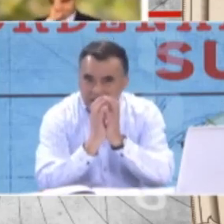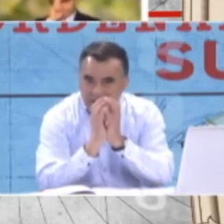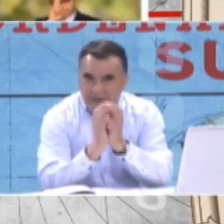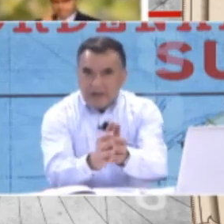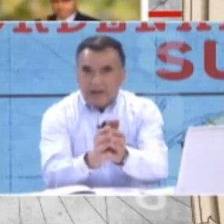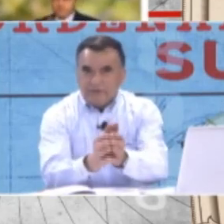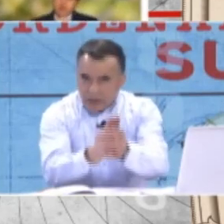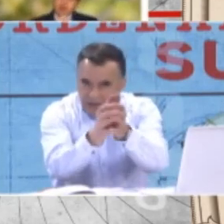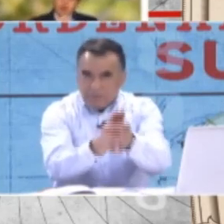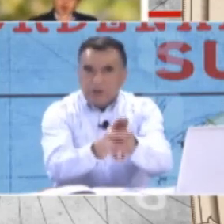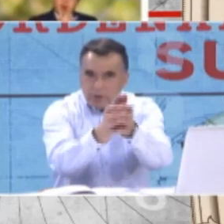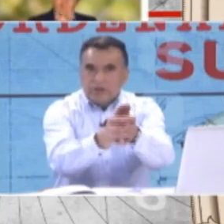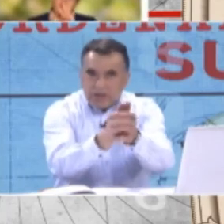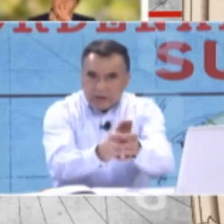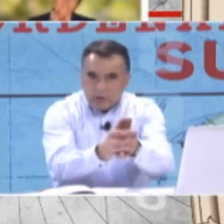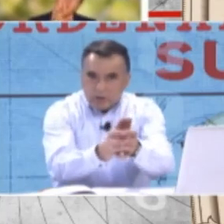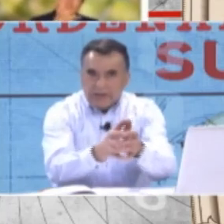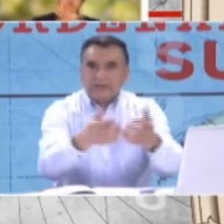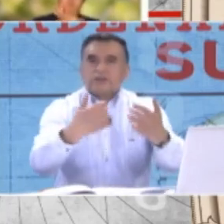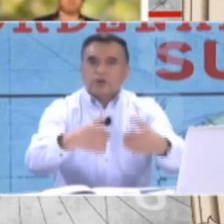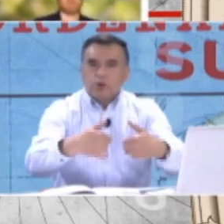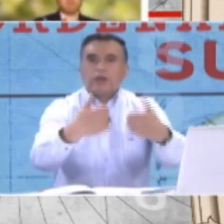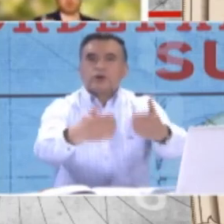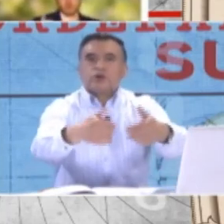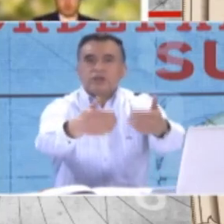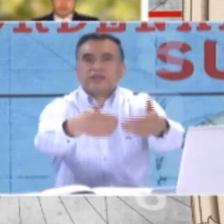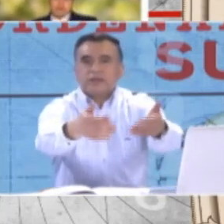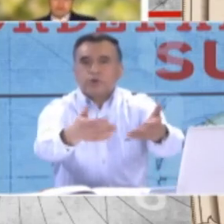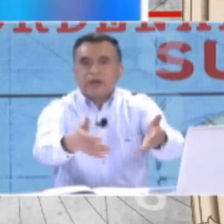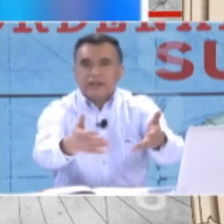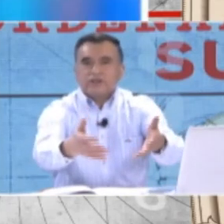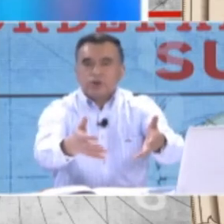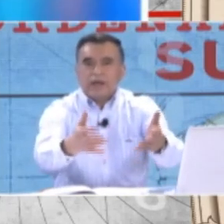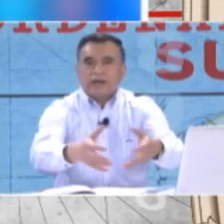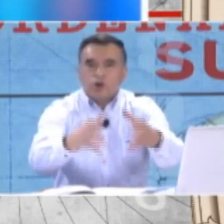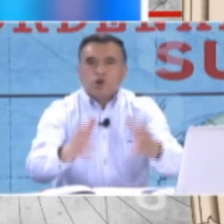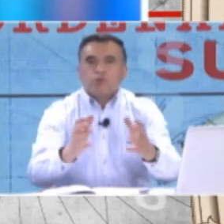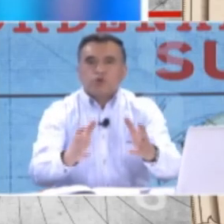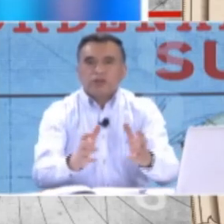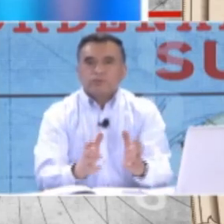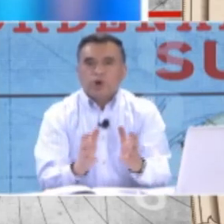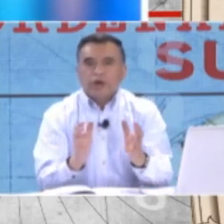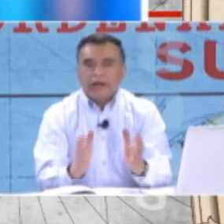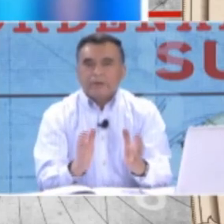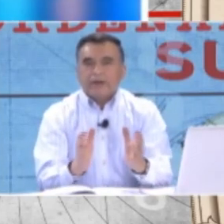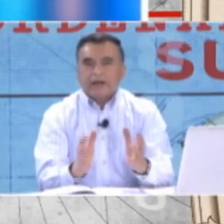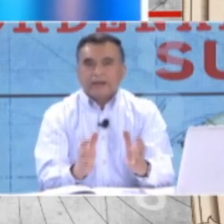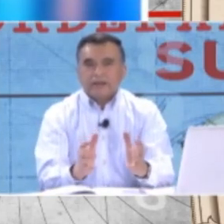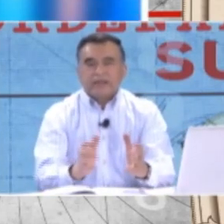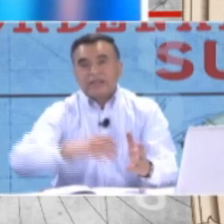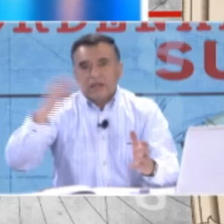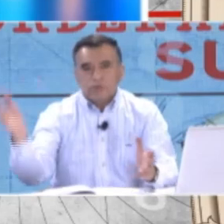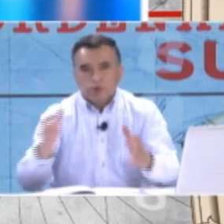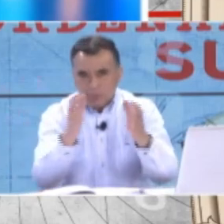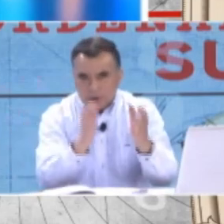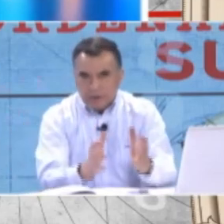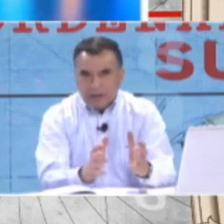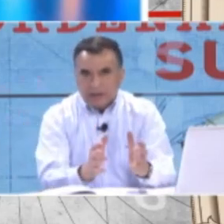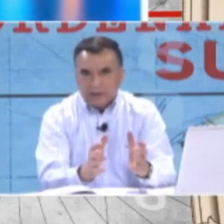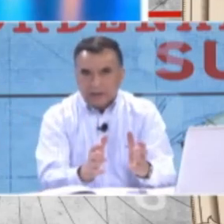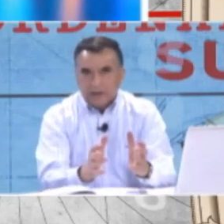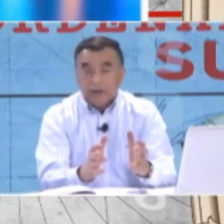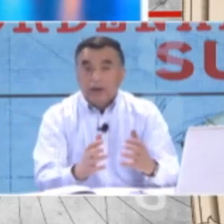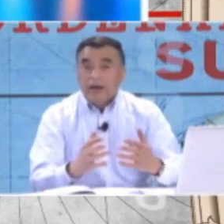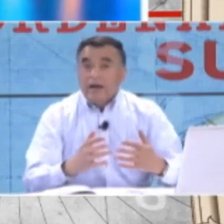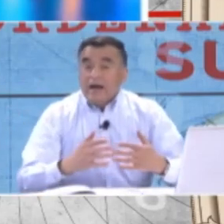El núcleo de la Guerra Fría fue el enemigo interno, que se tradujo en la doctrina de seguridad nacional, no comunismo en América Latina ni en el mundo, pero en